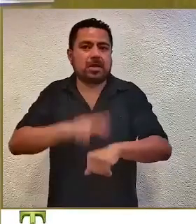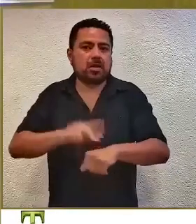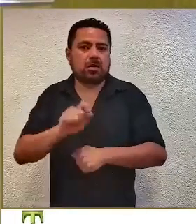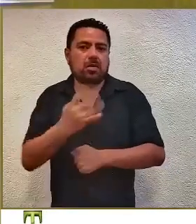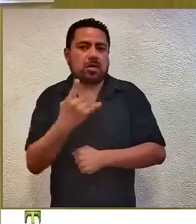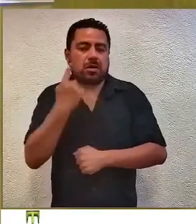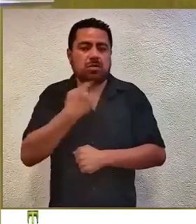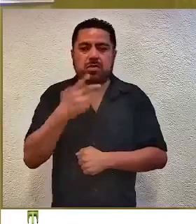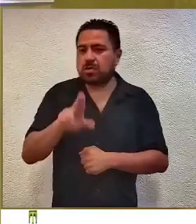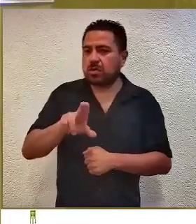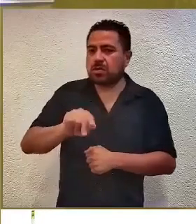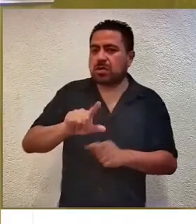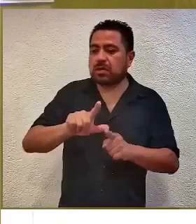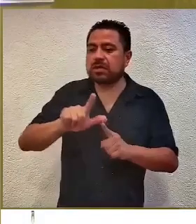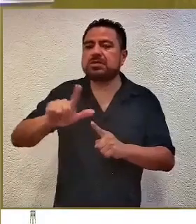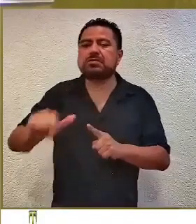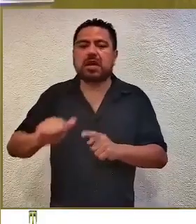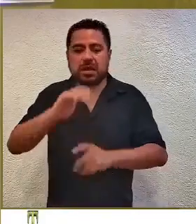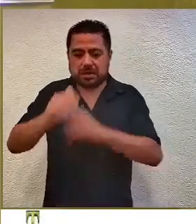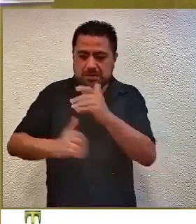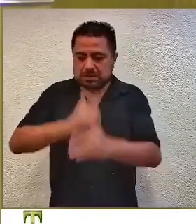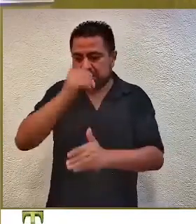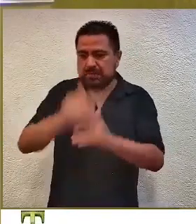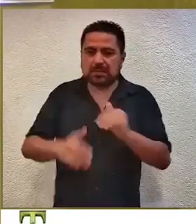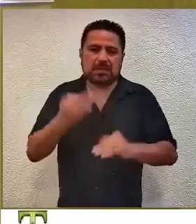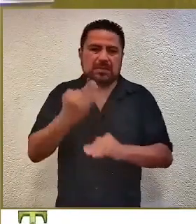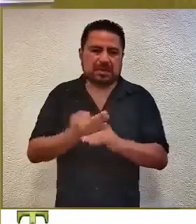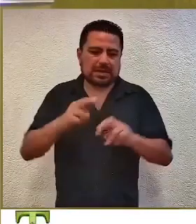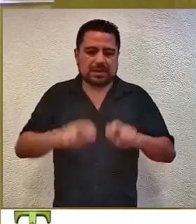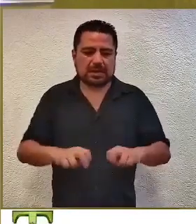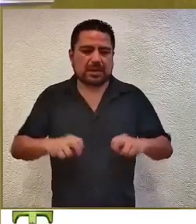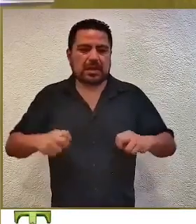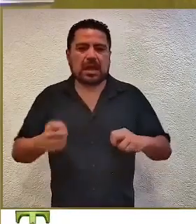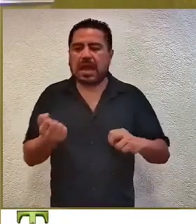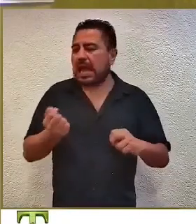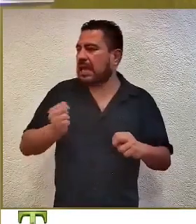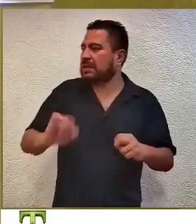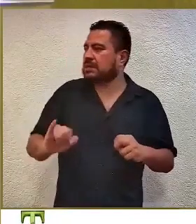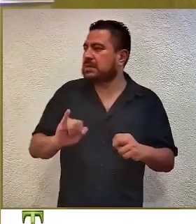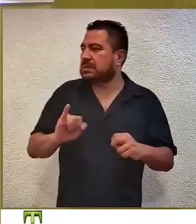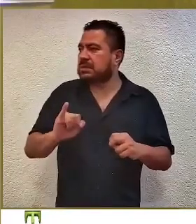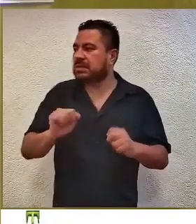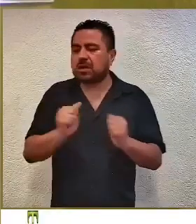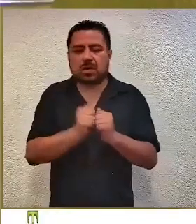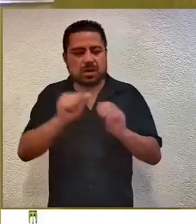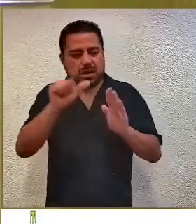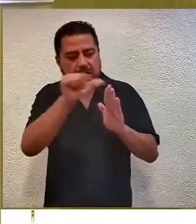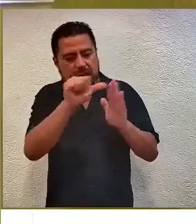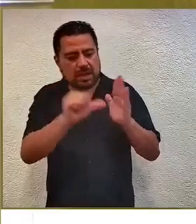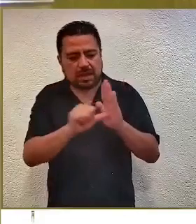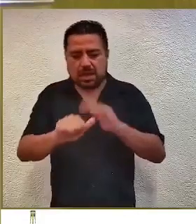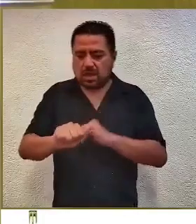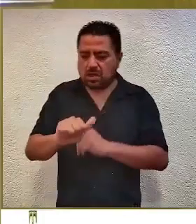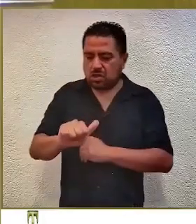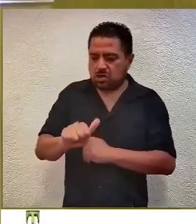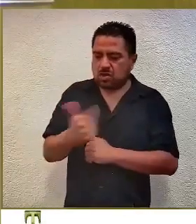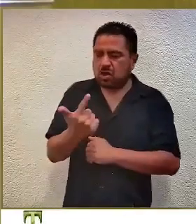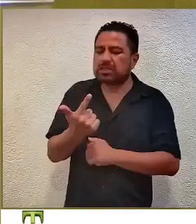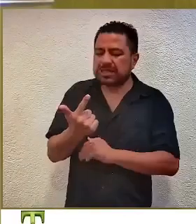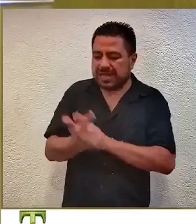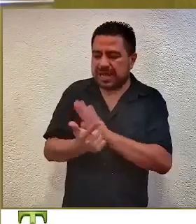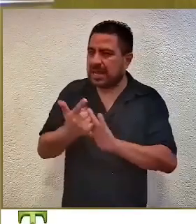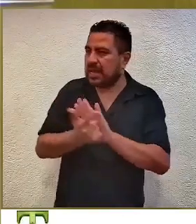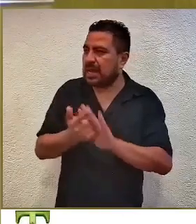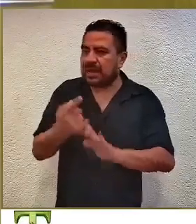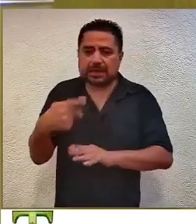24 horas después de la conclusión de esta sesión. Para tal efecto, en términos del artículo 12 de la citada Ley